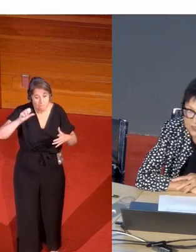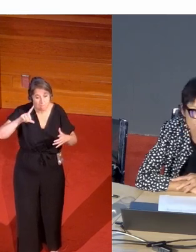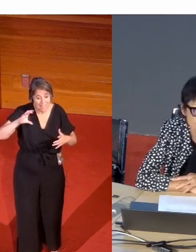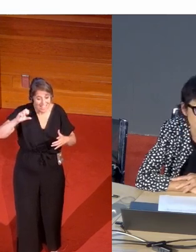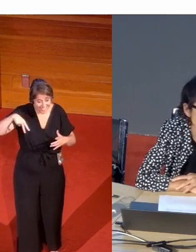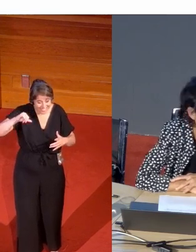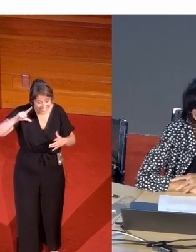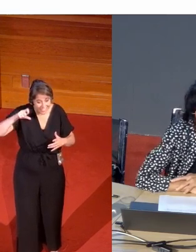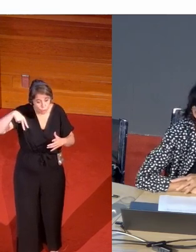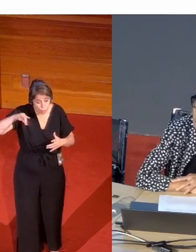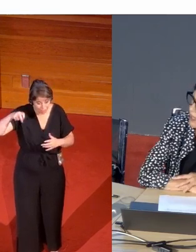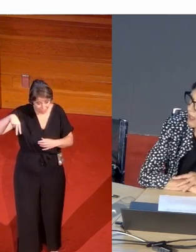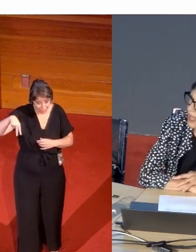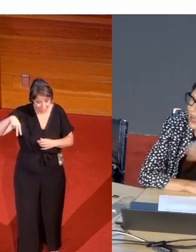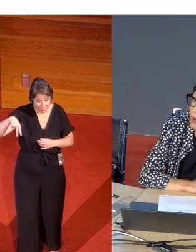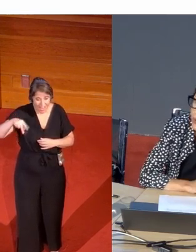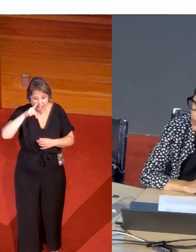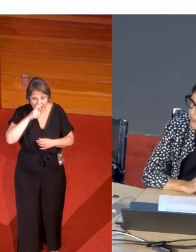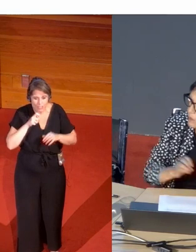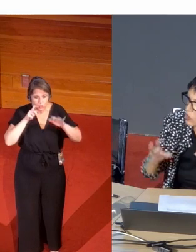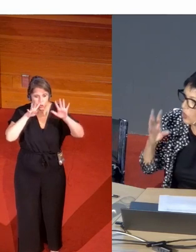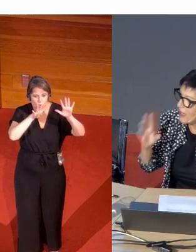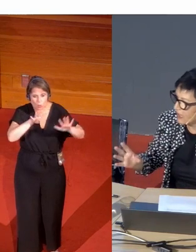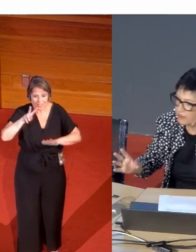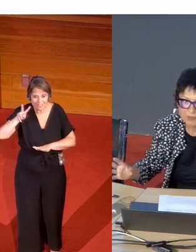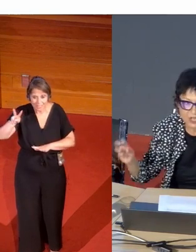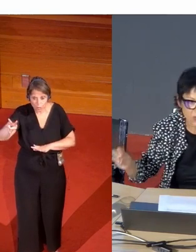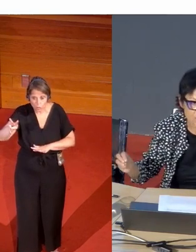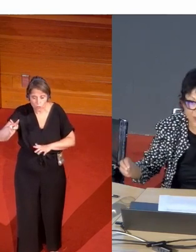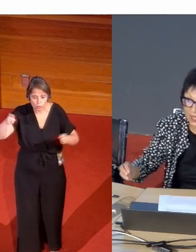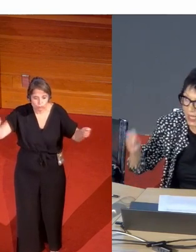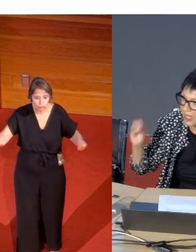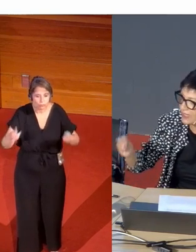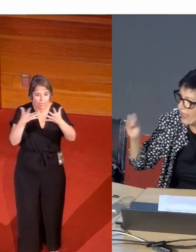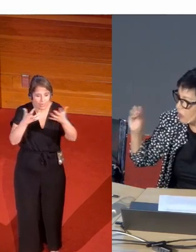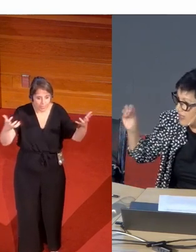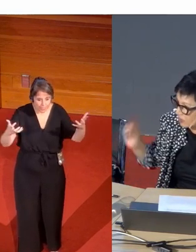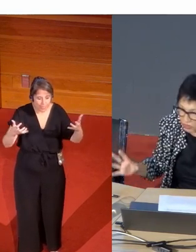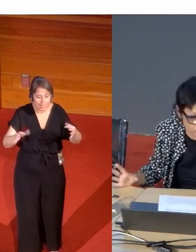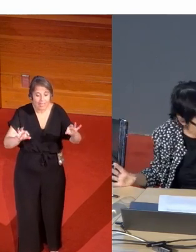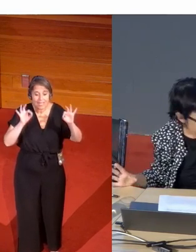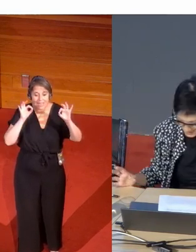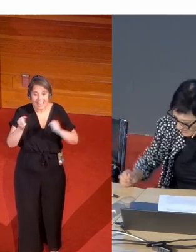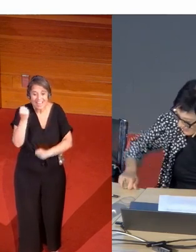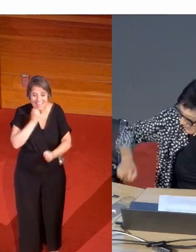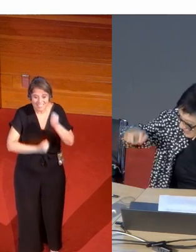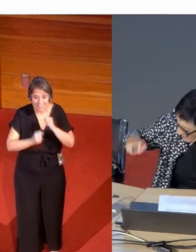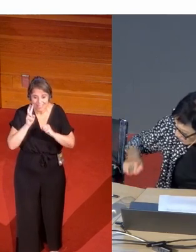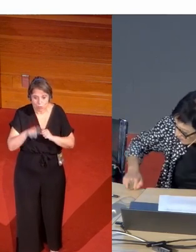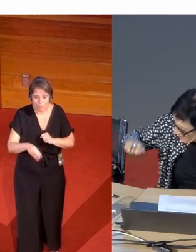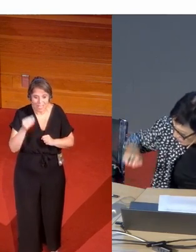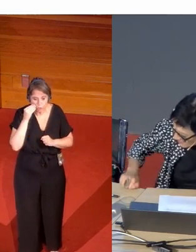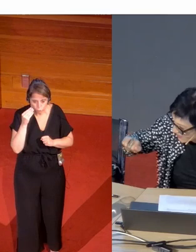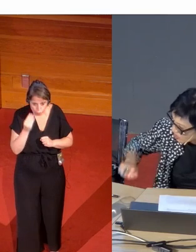en 1992 acuñó el famoso lema para su equipo de es la economía tonto es decir hay